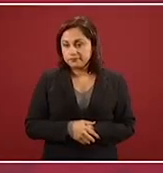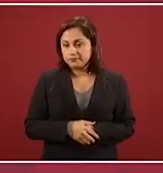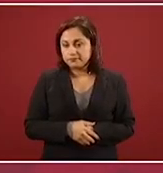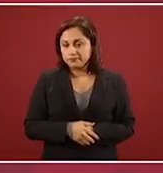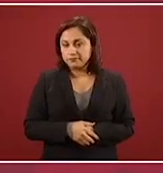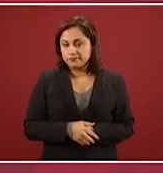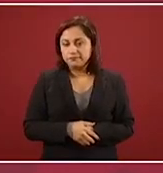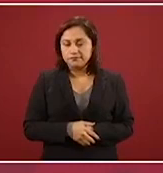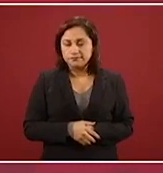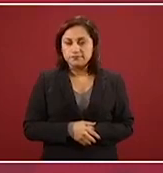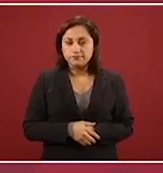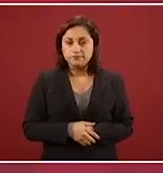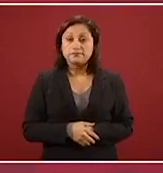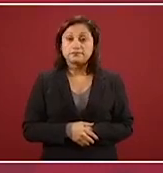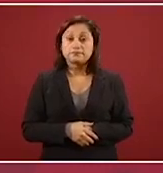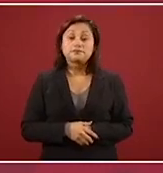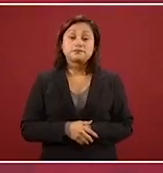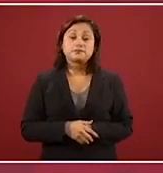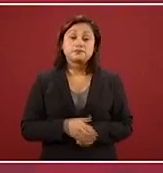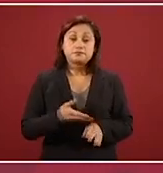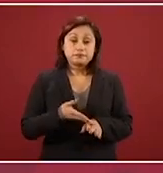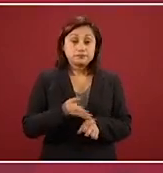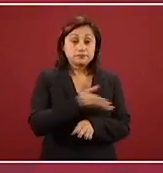decir que